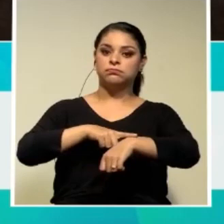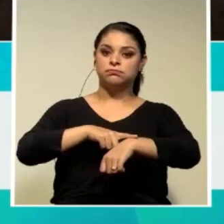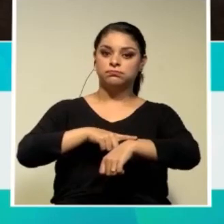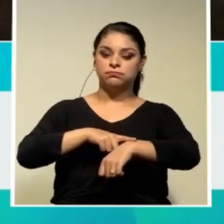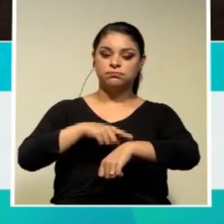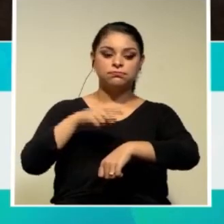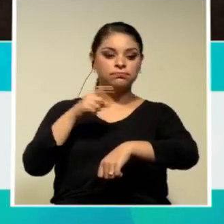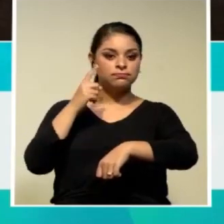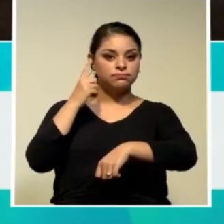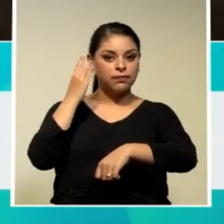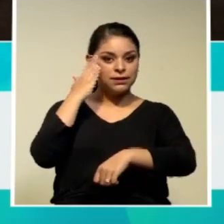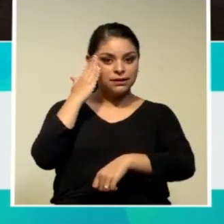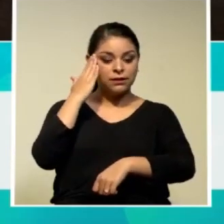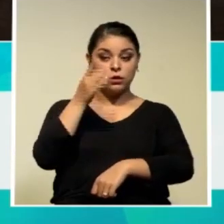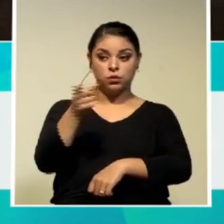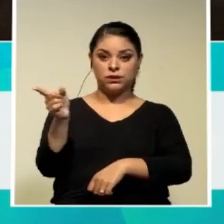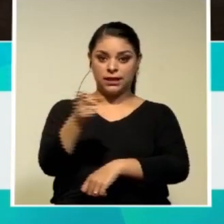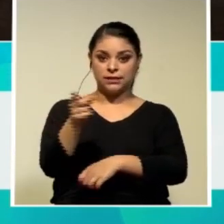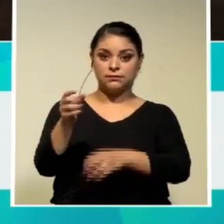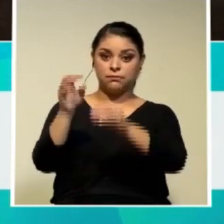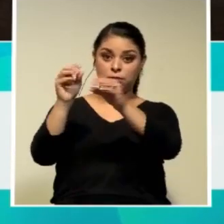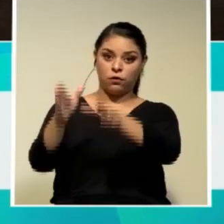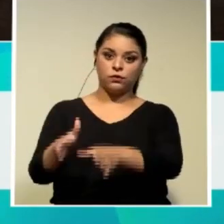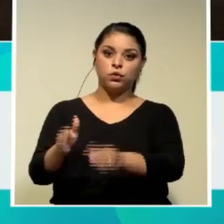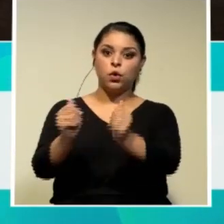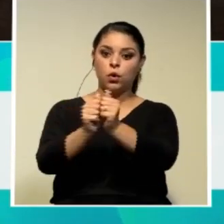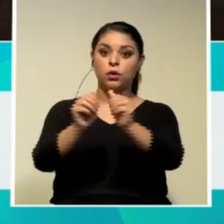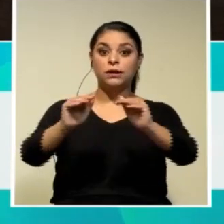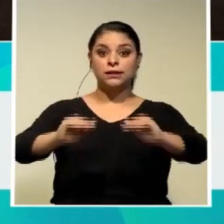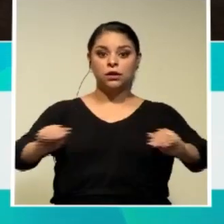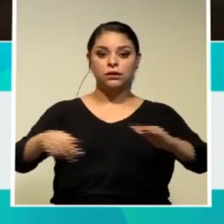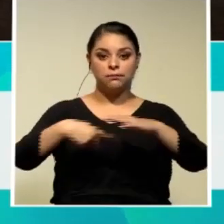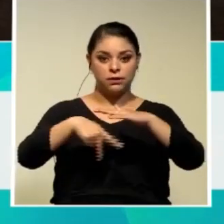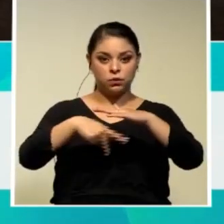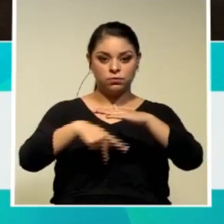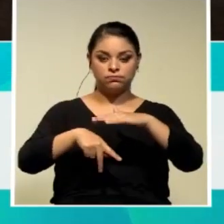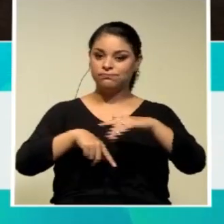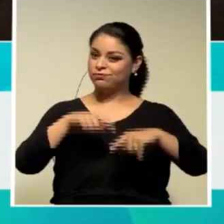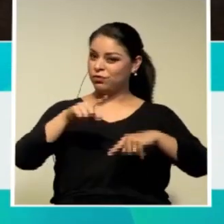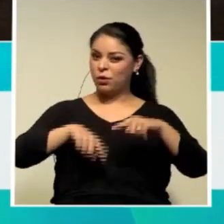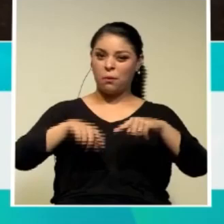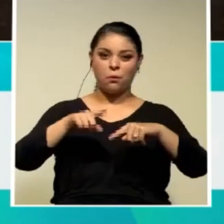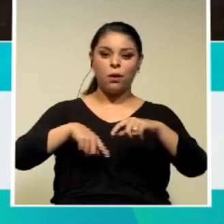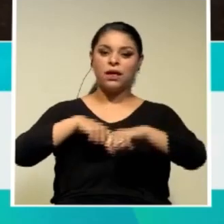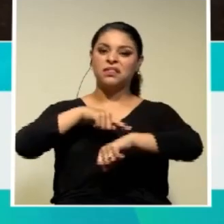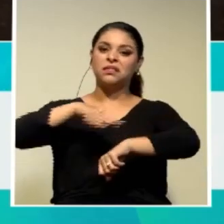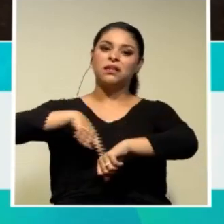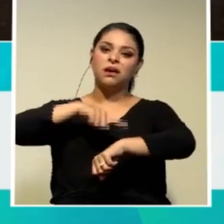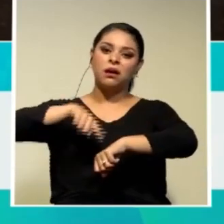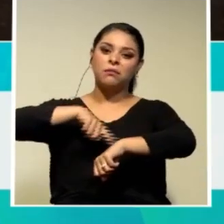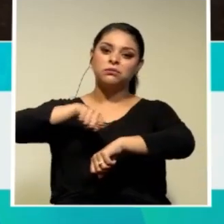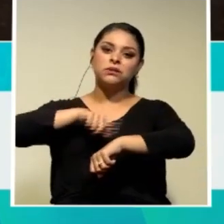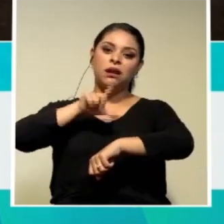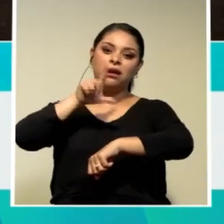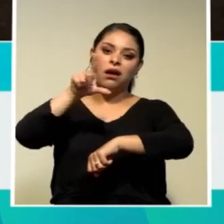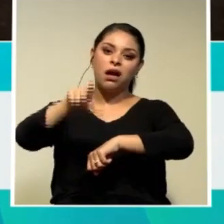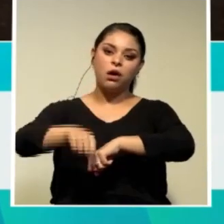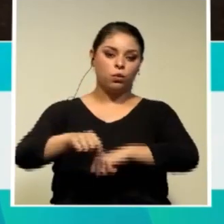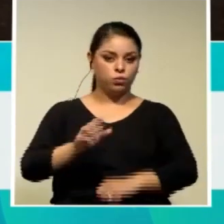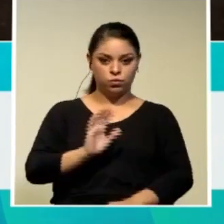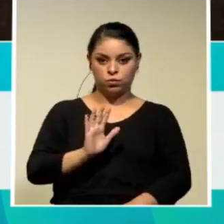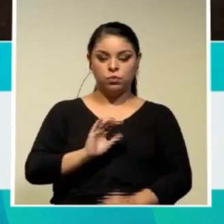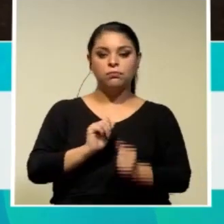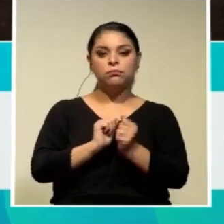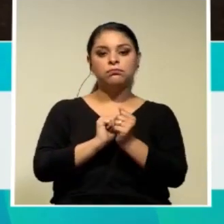Gabriel, vamos a hacer con los niños y las niñas de preescolar. No se pueden hacer tiempos muy extensos, niña Gwen, cuando practicamos algún